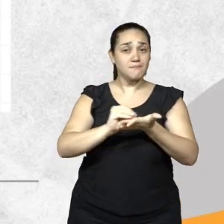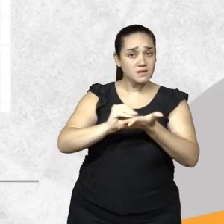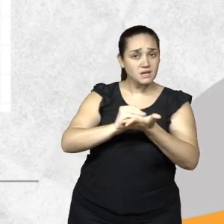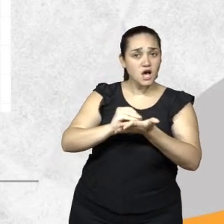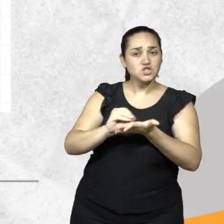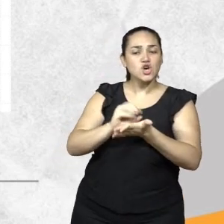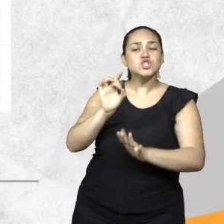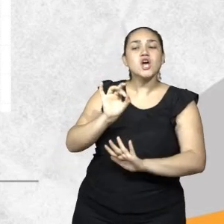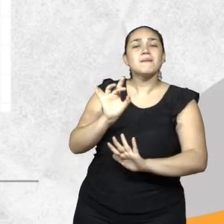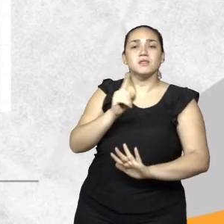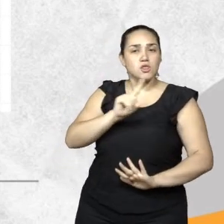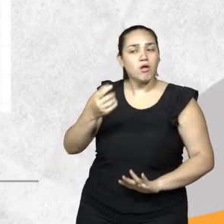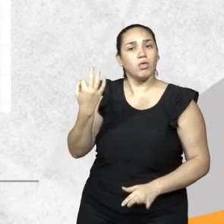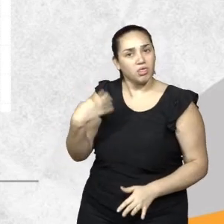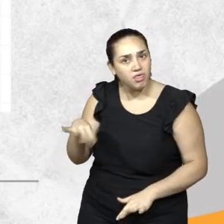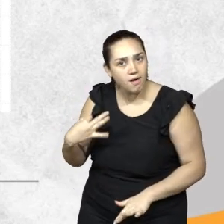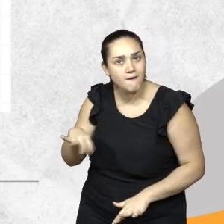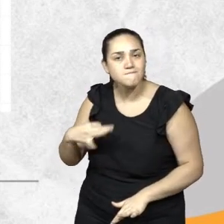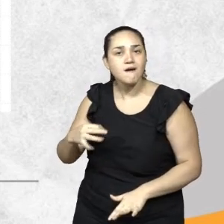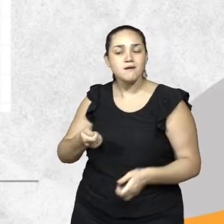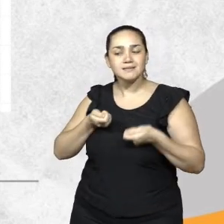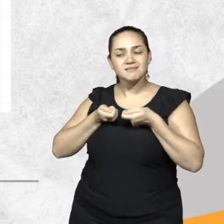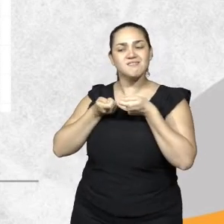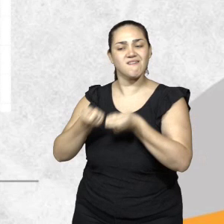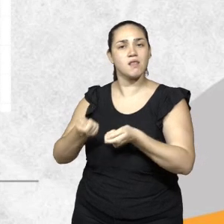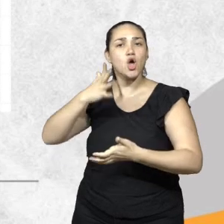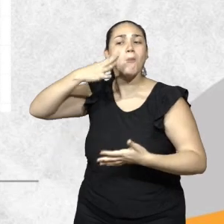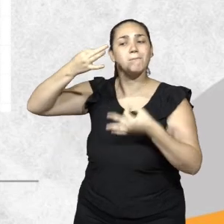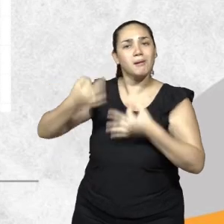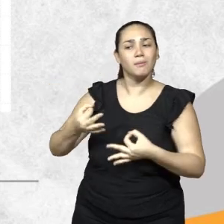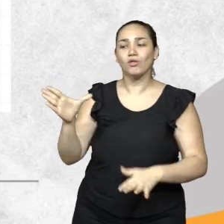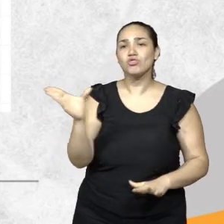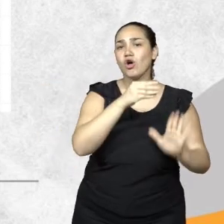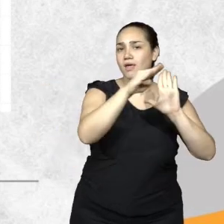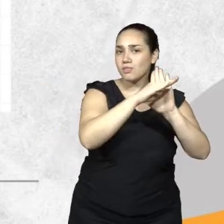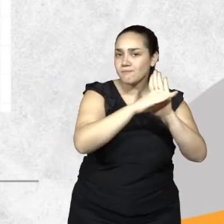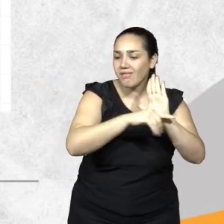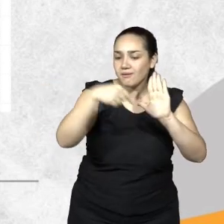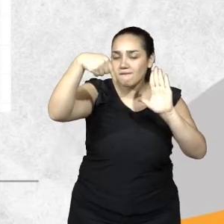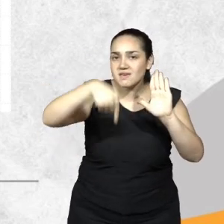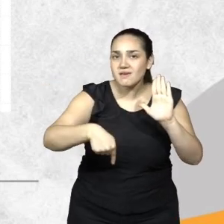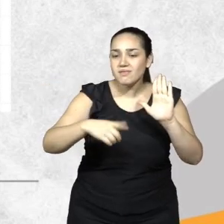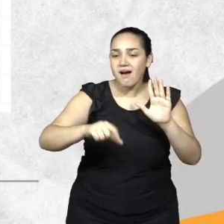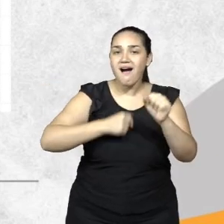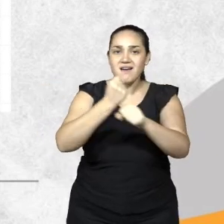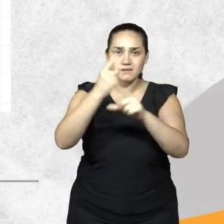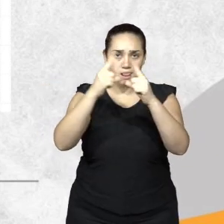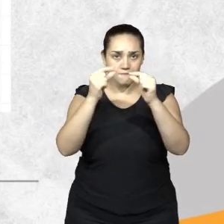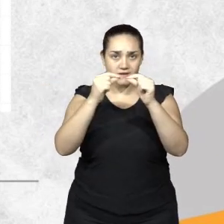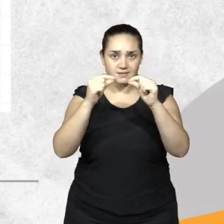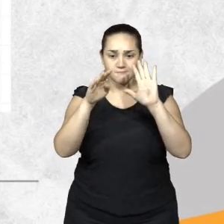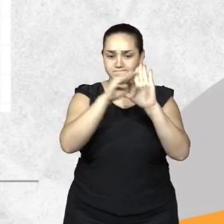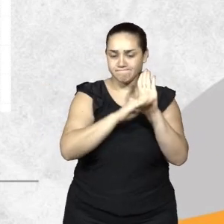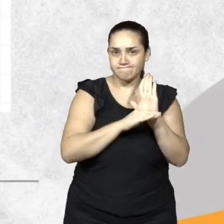podía, sino que debía, además, exigirle el cumplimiento de toda normativa vigente a la fecha de su nueva